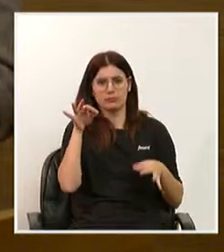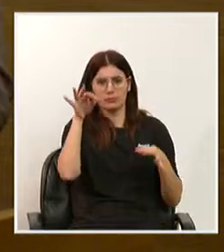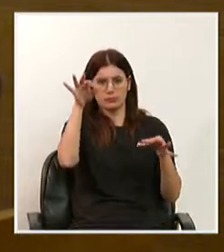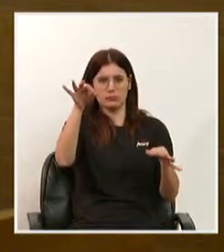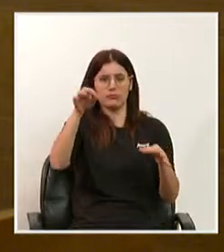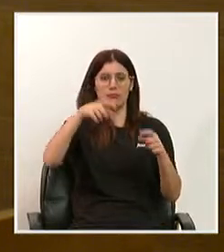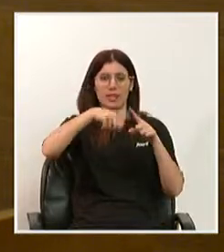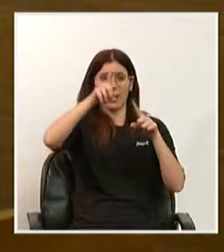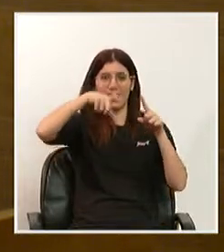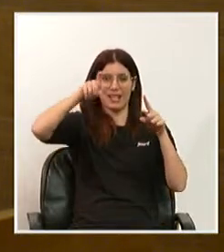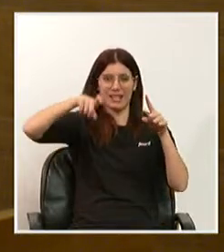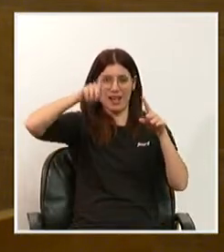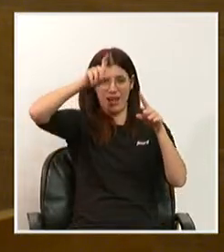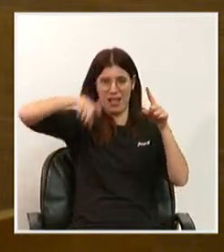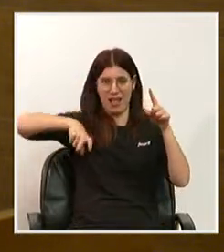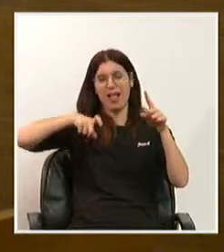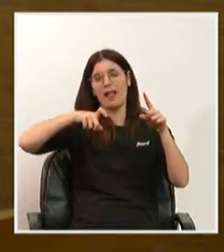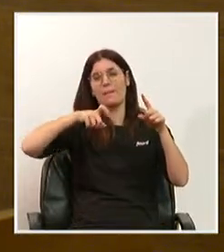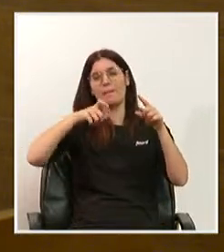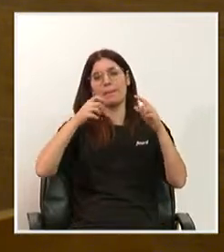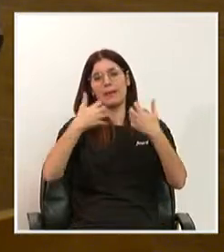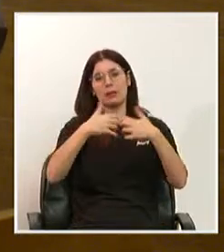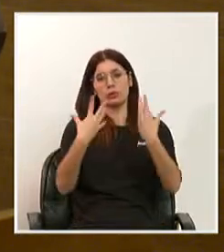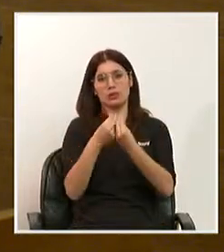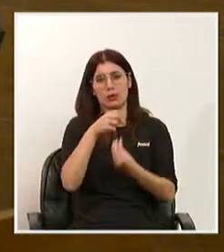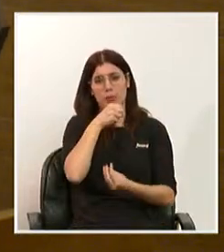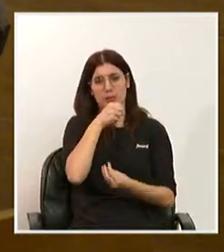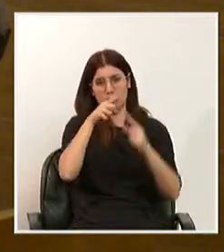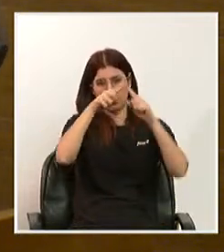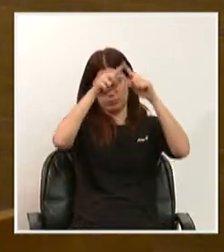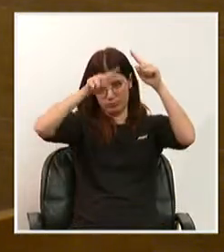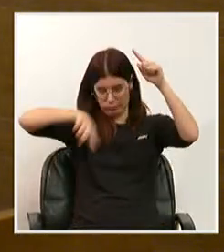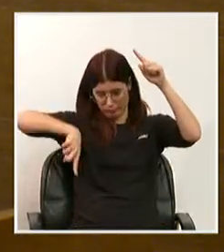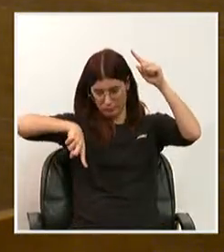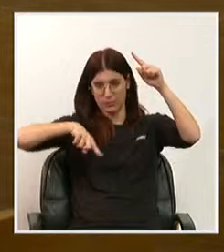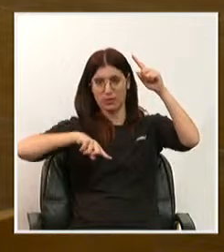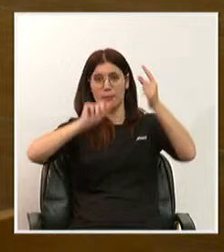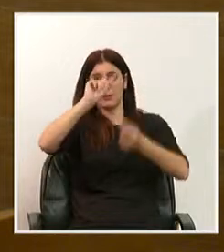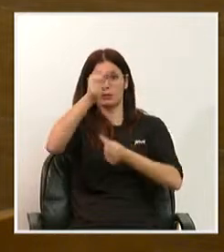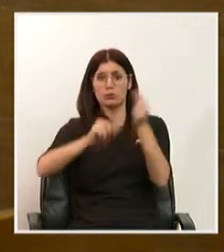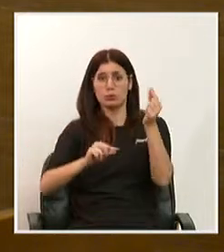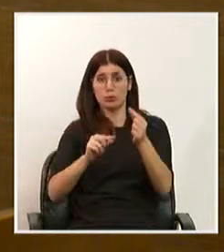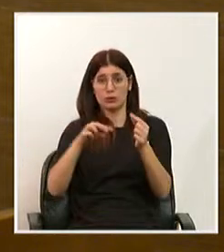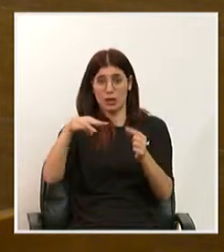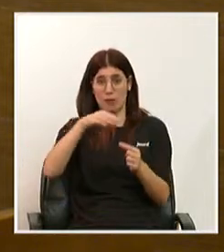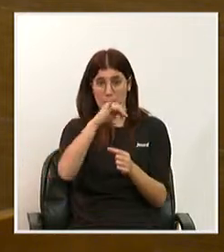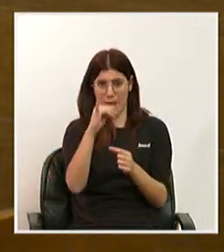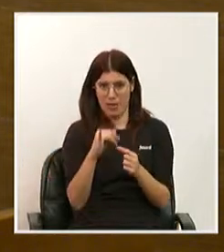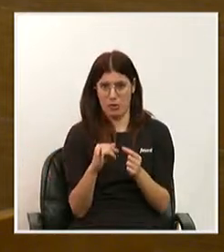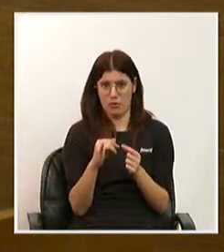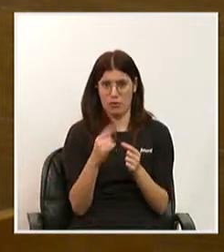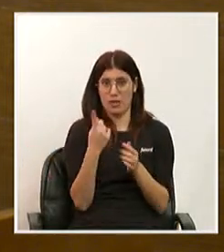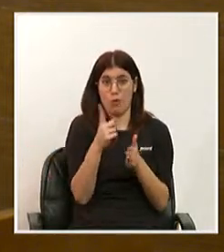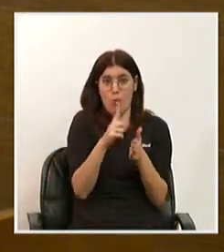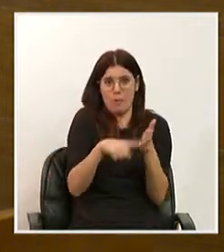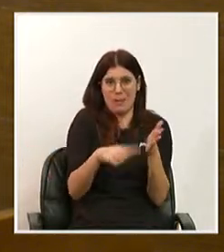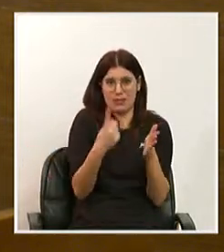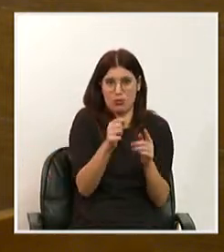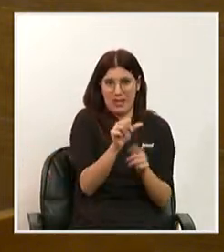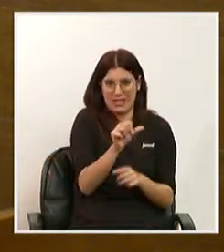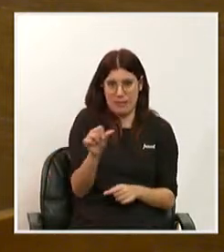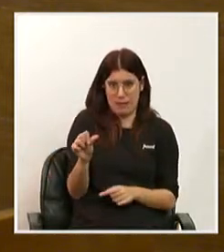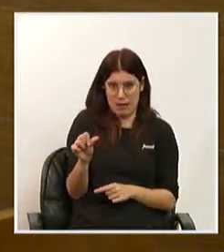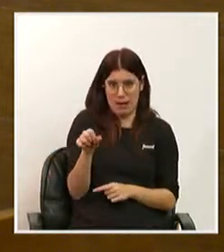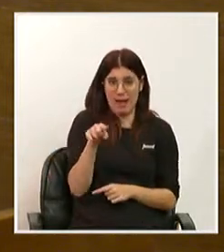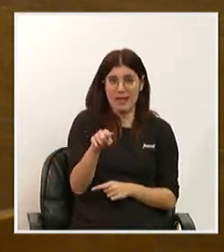la industria con ustedes con el psoe es decir el presupuesto de Carlos mazón lleva un mes y una semana en vigor